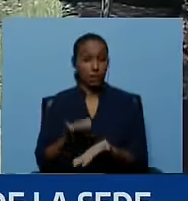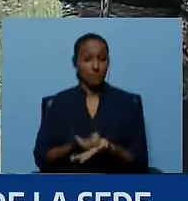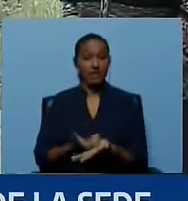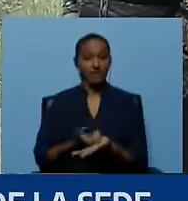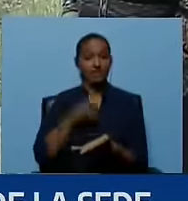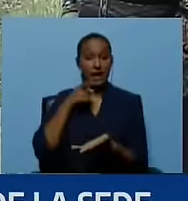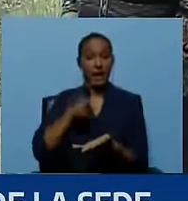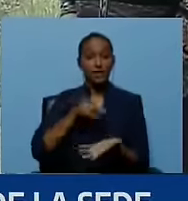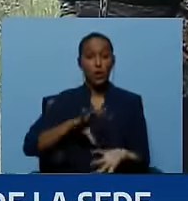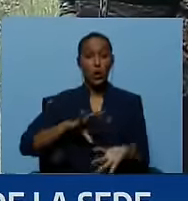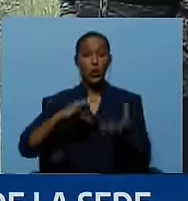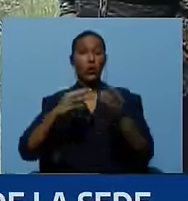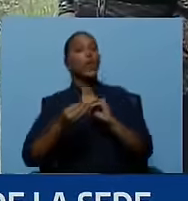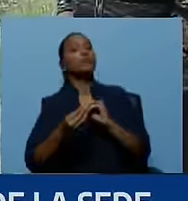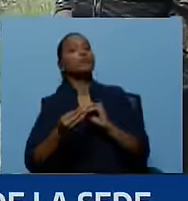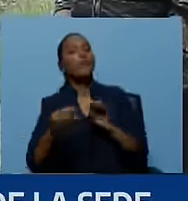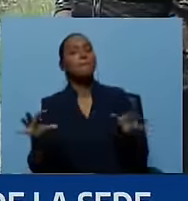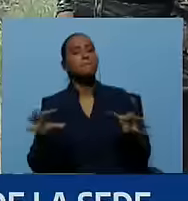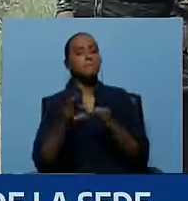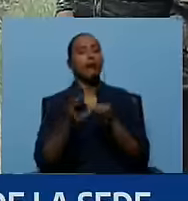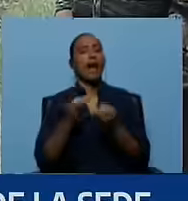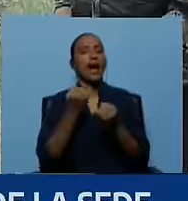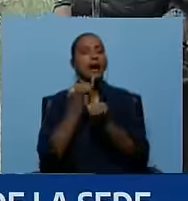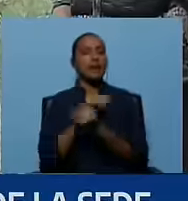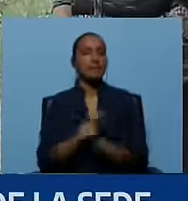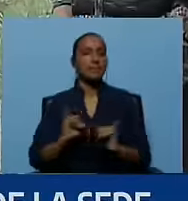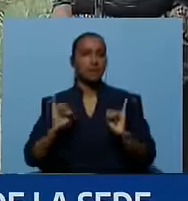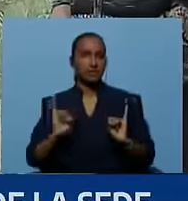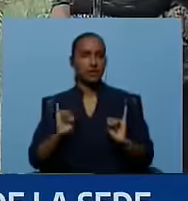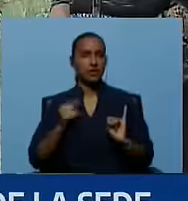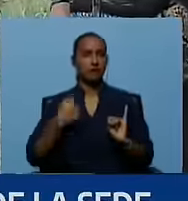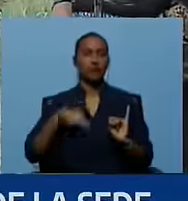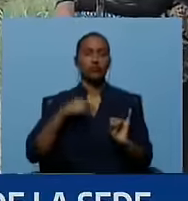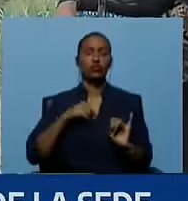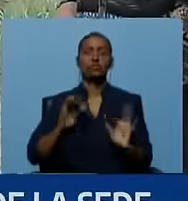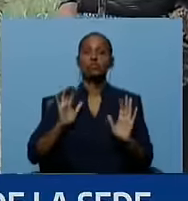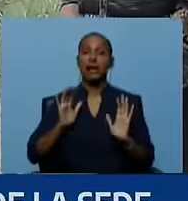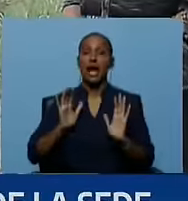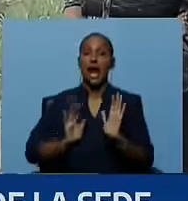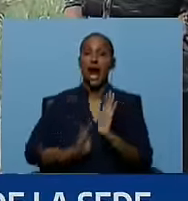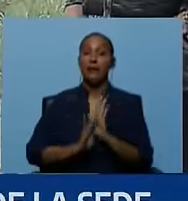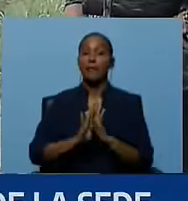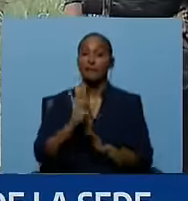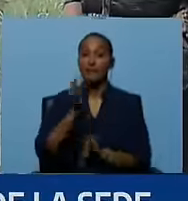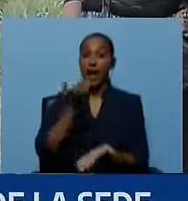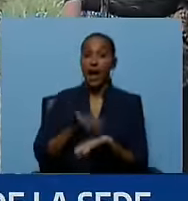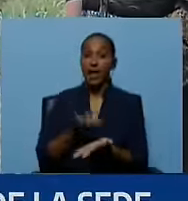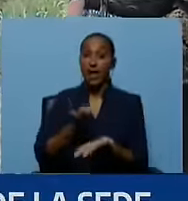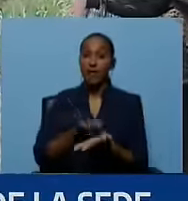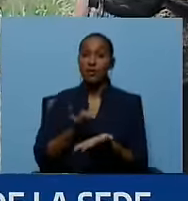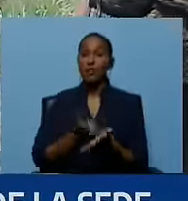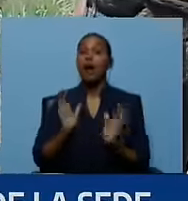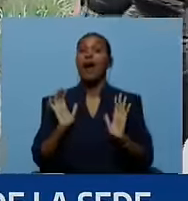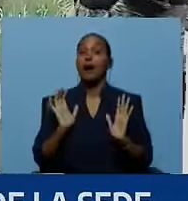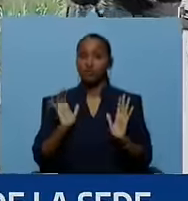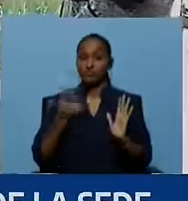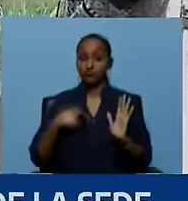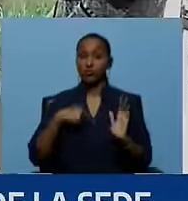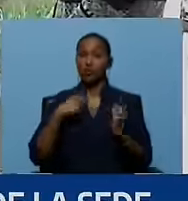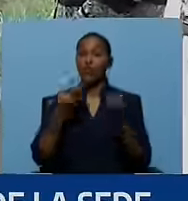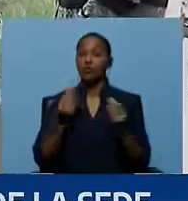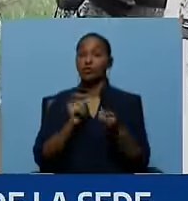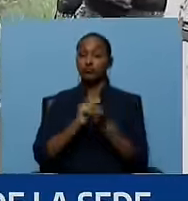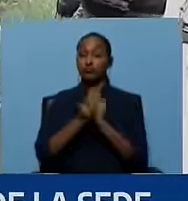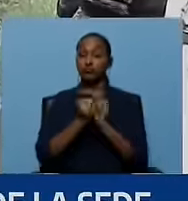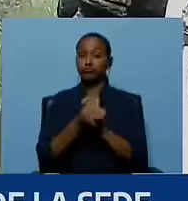En lo económico hemos avanzado grandemente. En lo educativo tenemos grandes retos para la revolución educativa, que